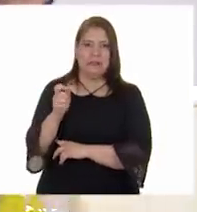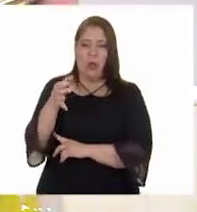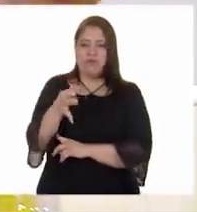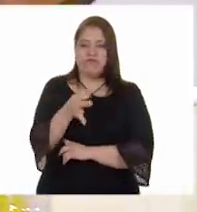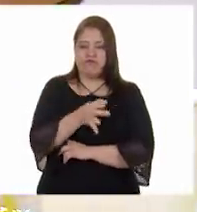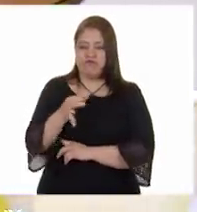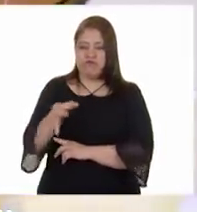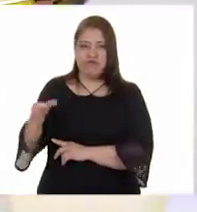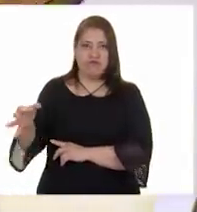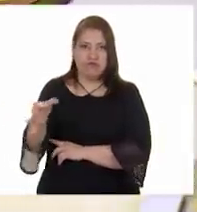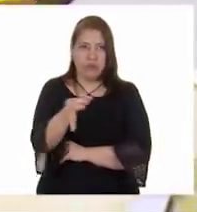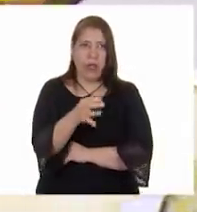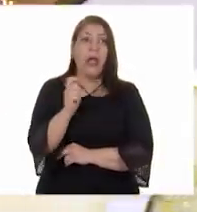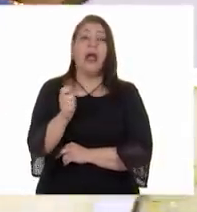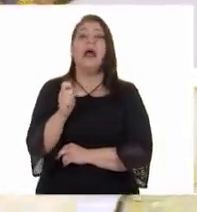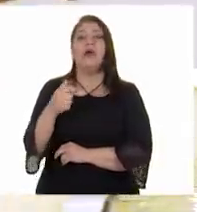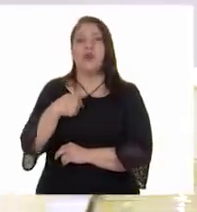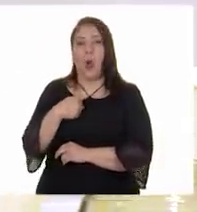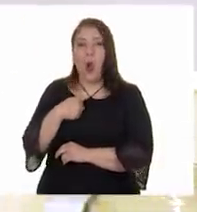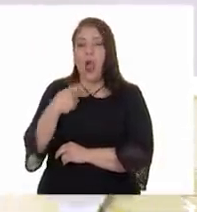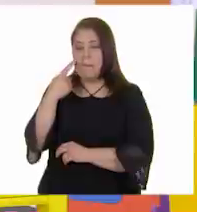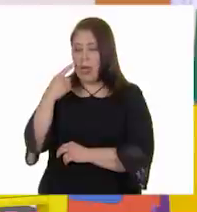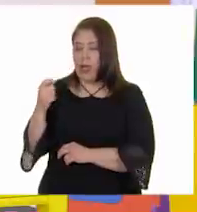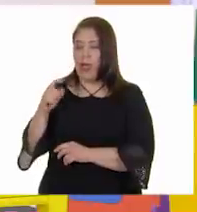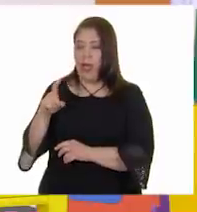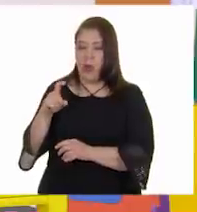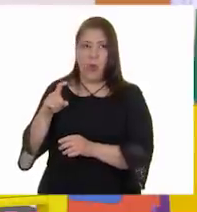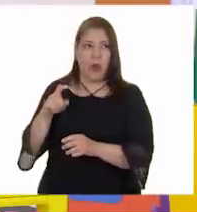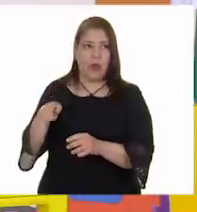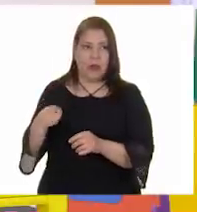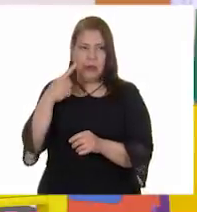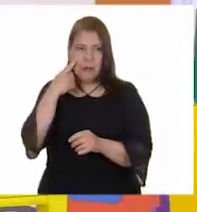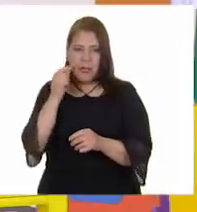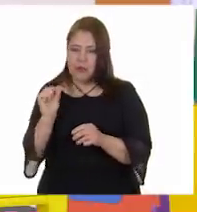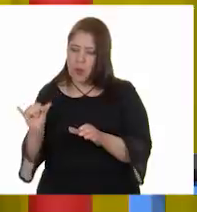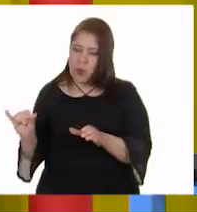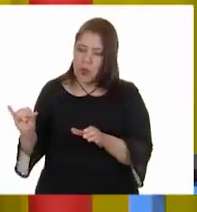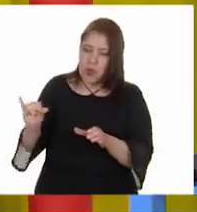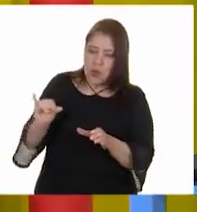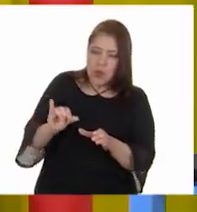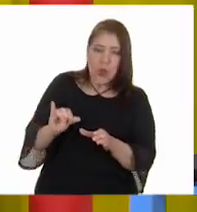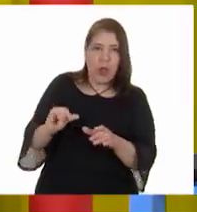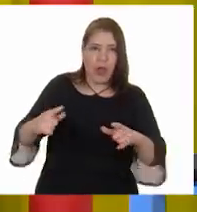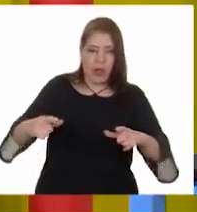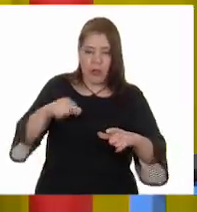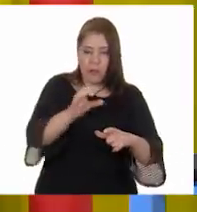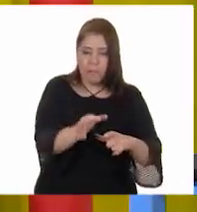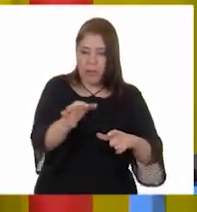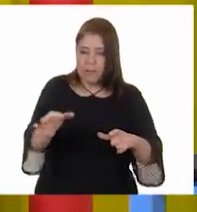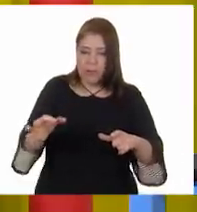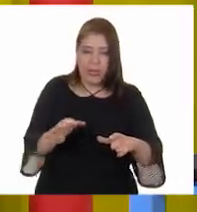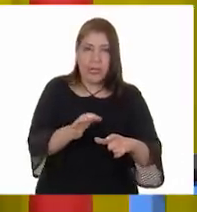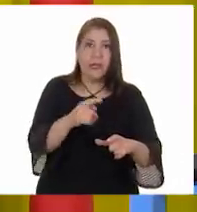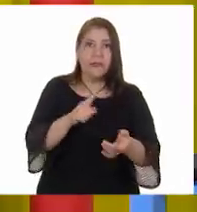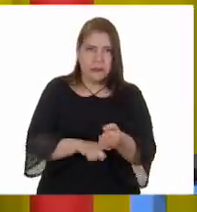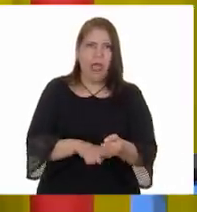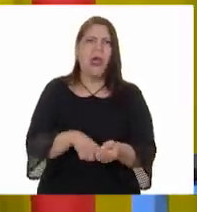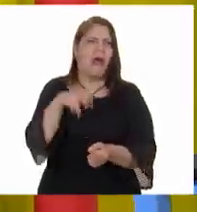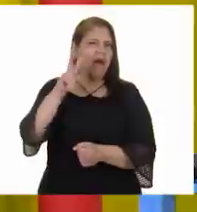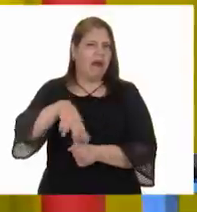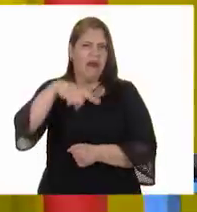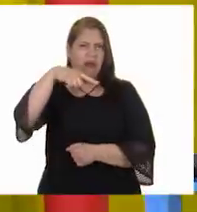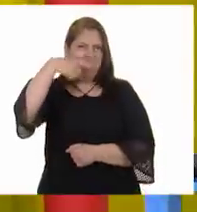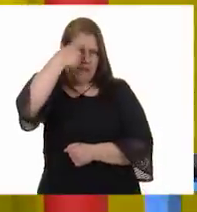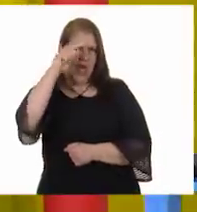Voy a tomar un poquito de mi agua y la voy a traer aquí en mi godete. Sí, decías que son muy fáciles de conseguir estas acuarelas. Sí, son fáciles